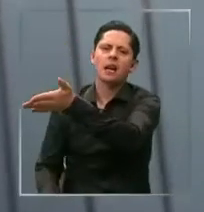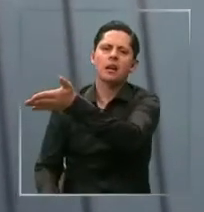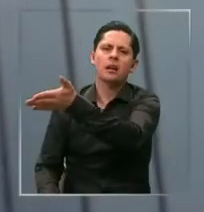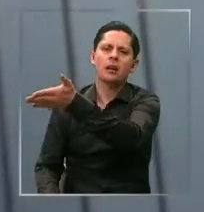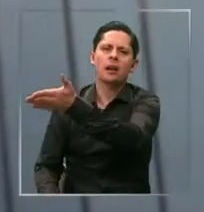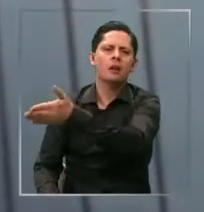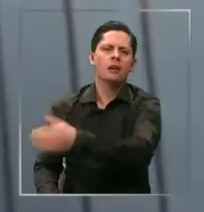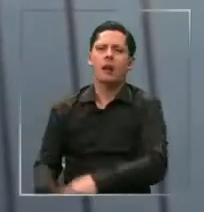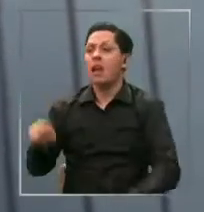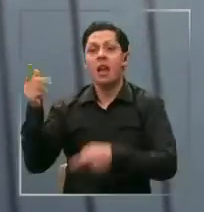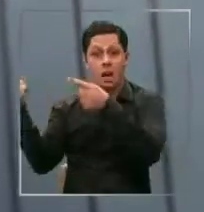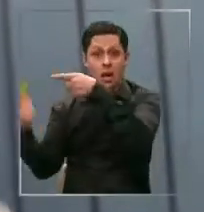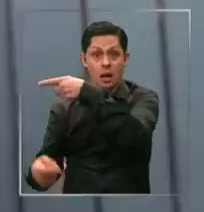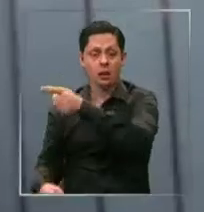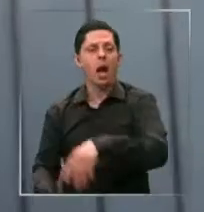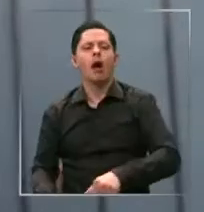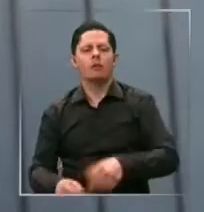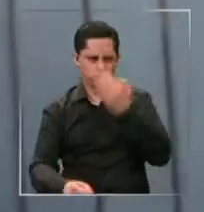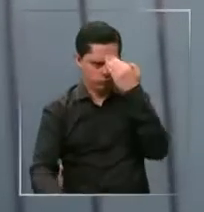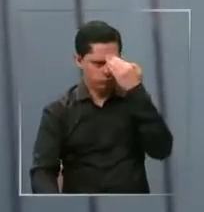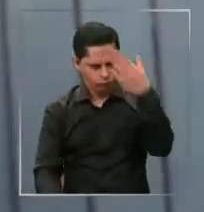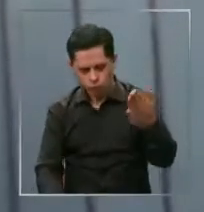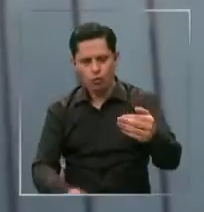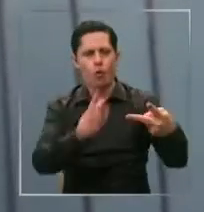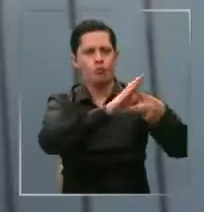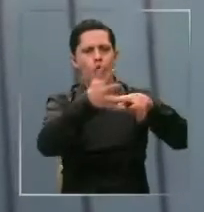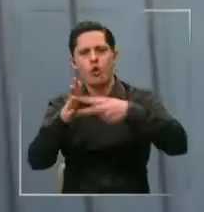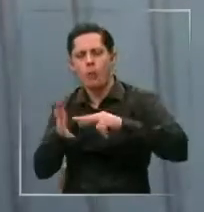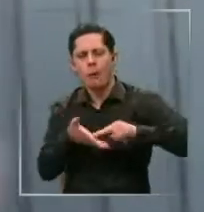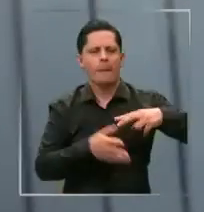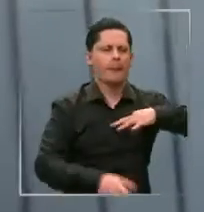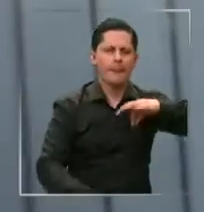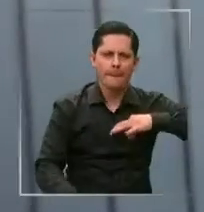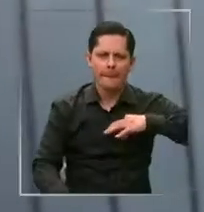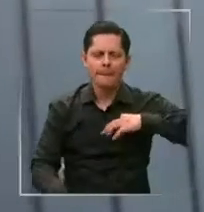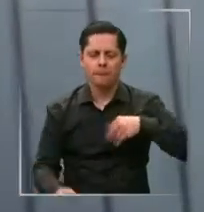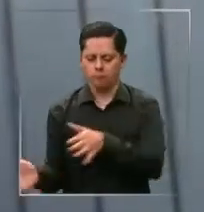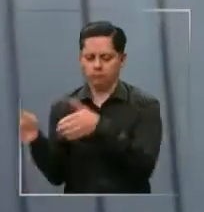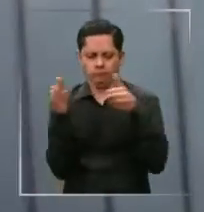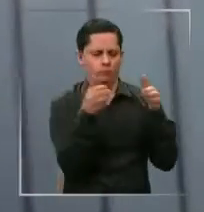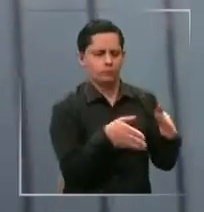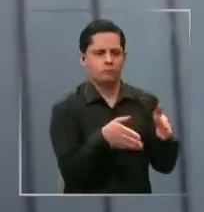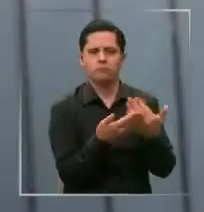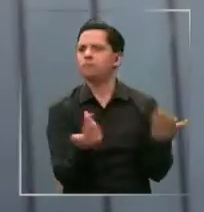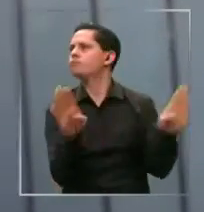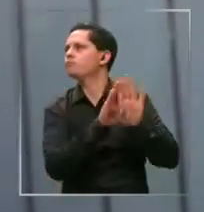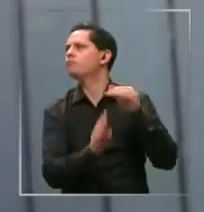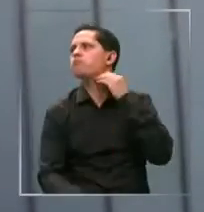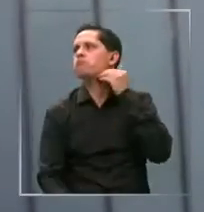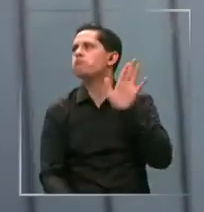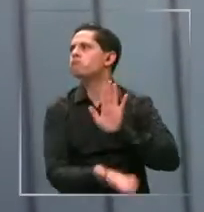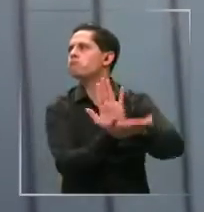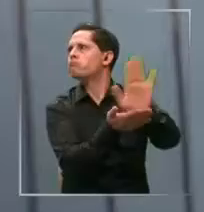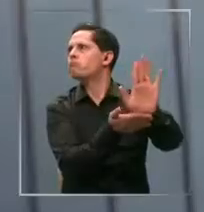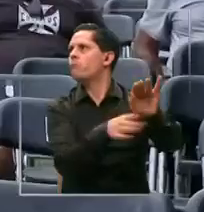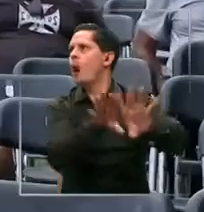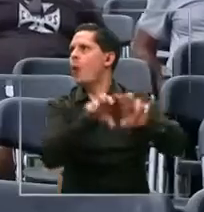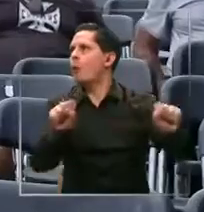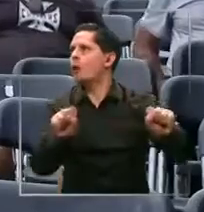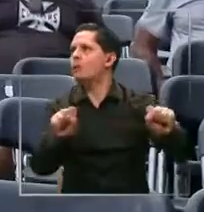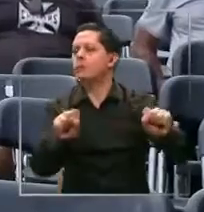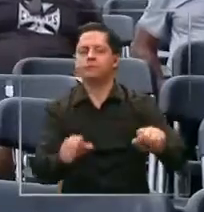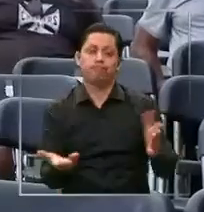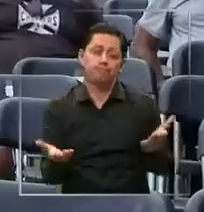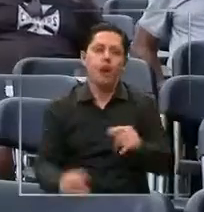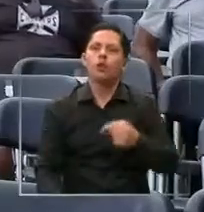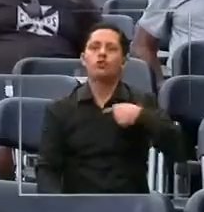lado llaman a que el gobierno enfrente los graves problemas que vive la ciudadanía y por el otro cierran la puerta para llegar a acuerdos transversales. Yo